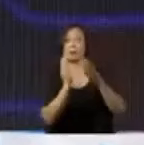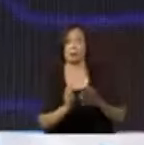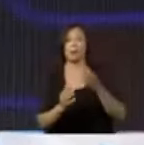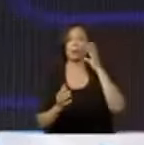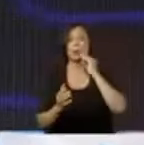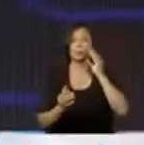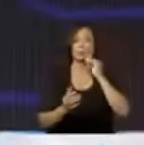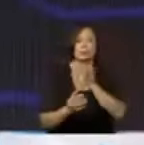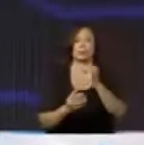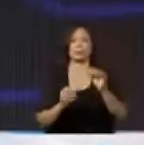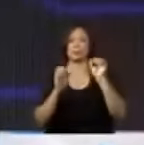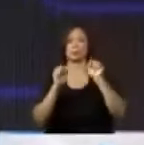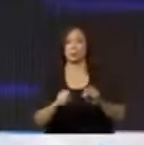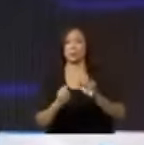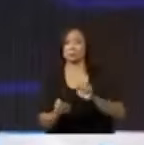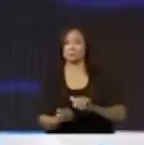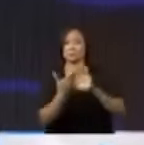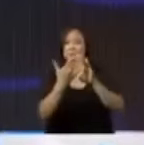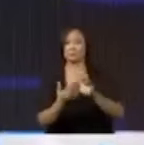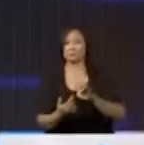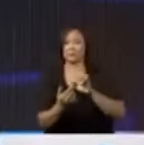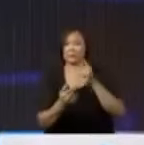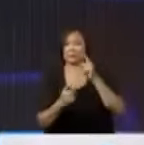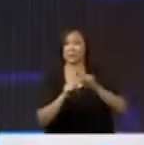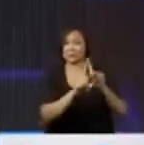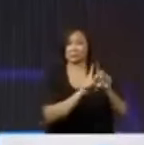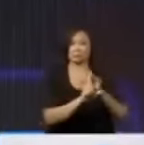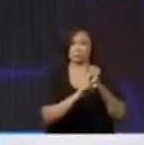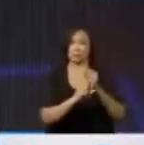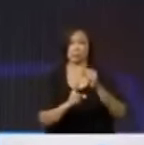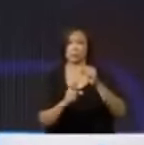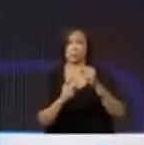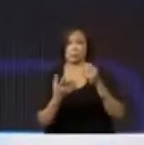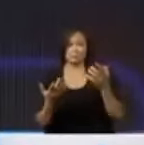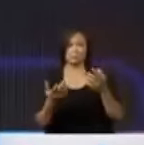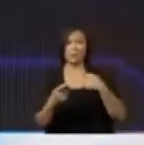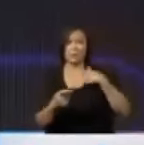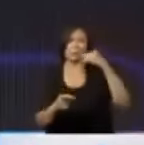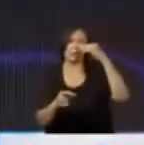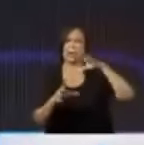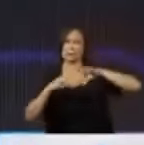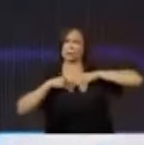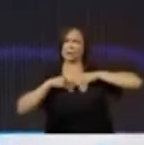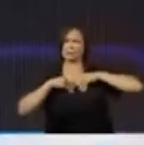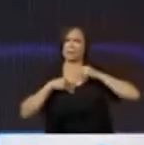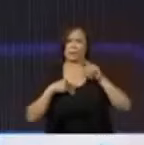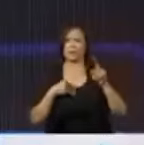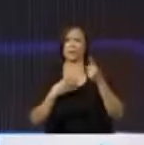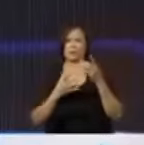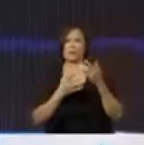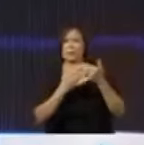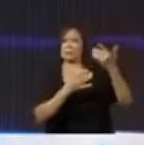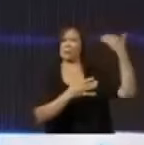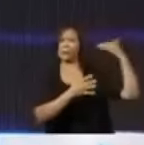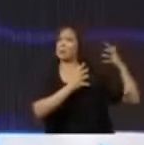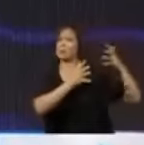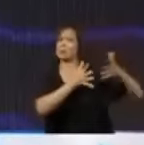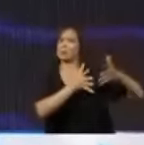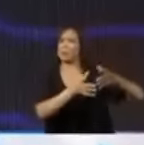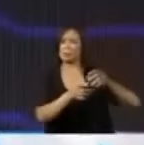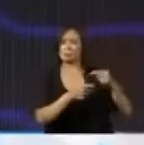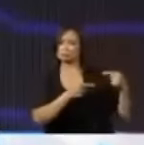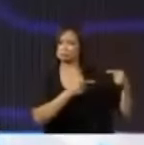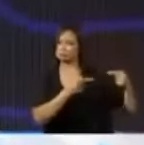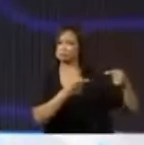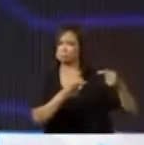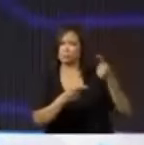bateador con experiencia que pueda enfrentar los desafíos de la actualidad, que reconozca que tenemos rezagos del pasado que tienen